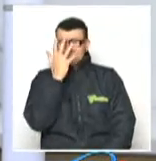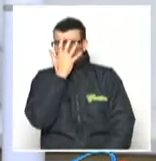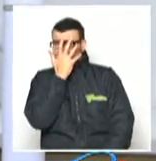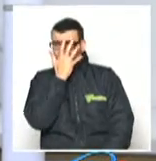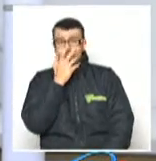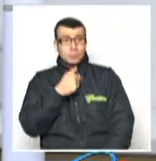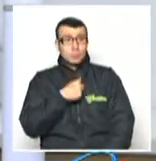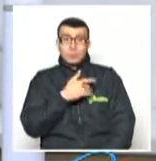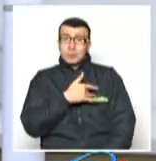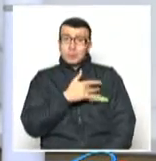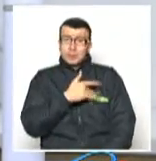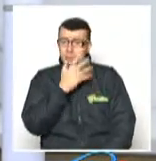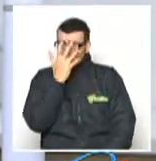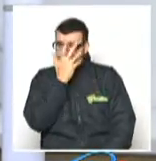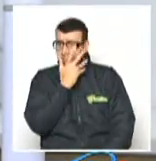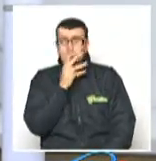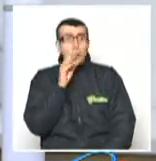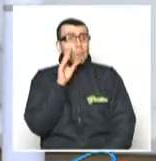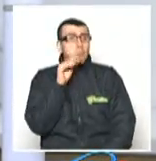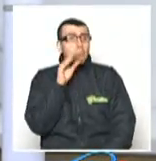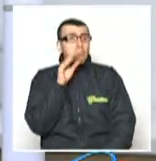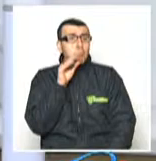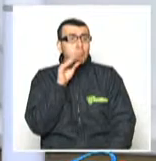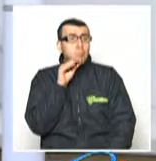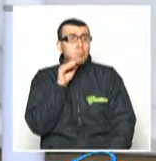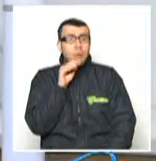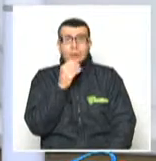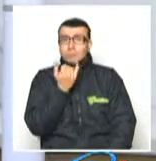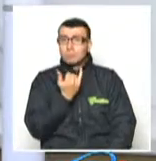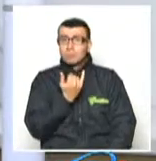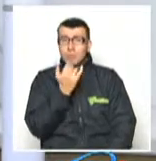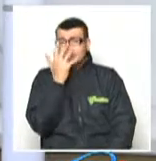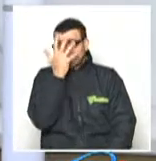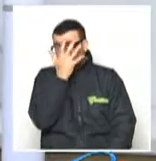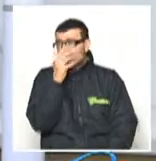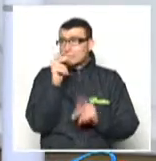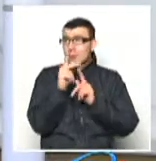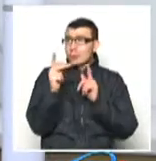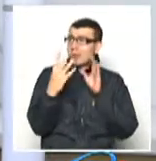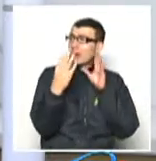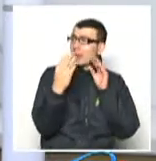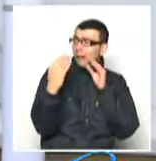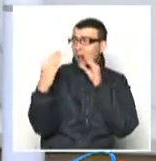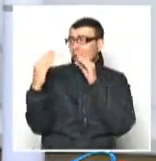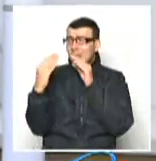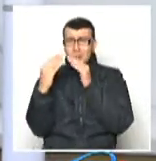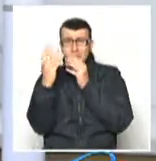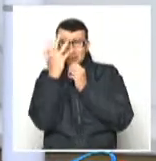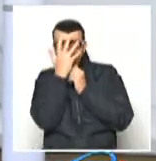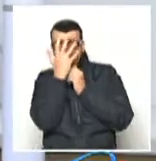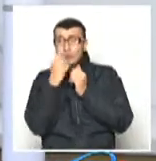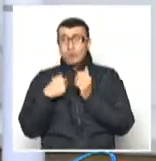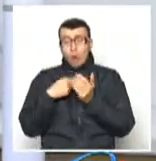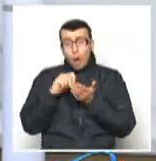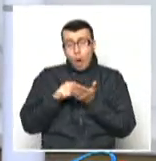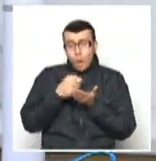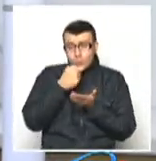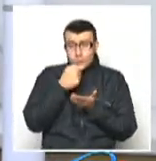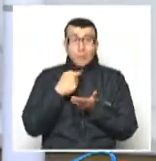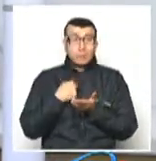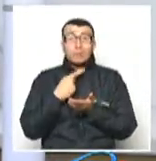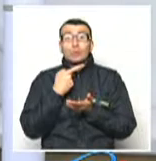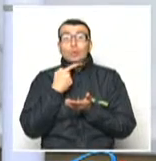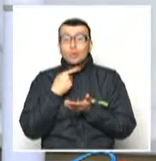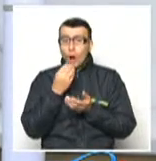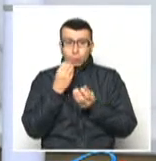Me sentía siempre un poquito en dificultad con la gente, también con la comida, porque a mí me gusta mucho